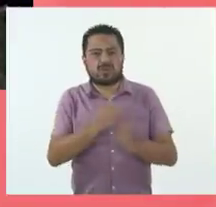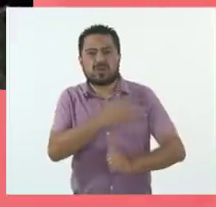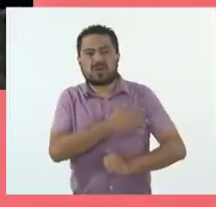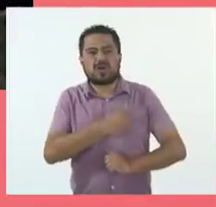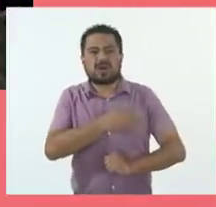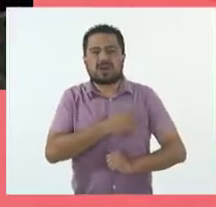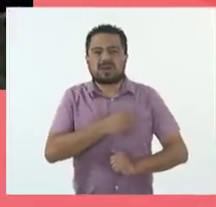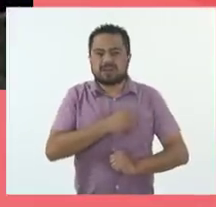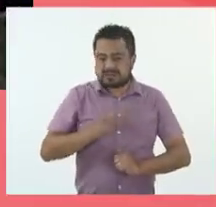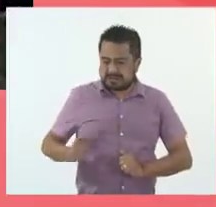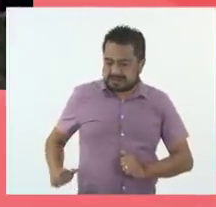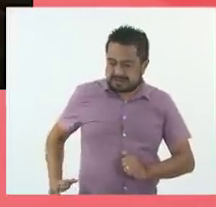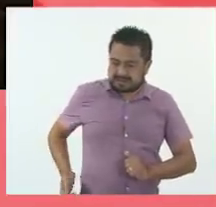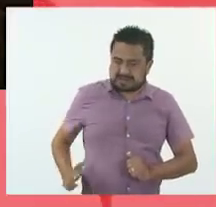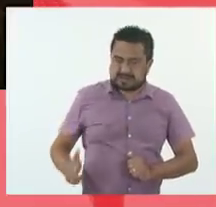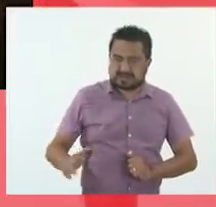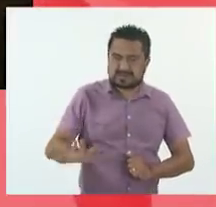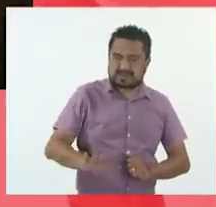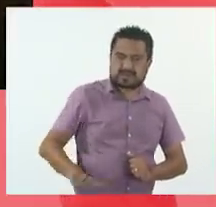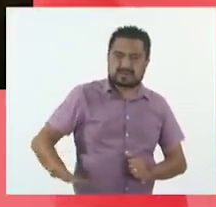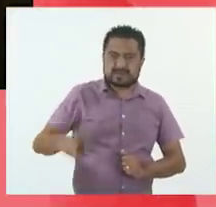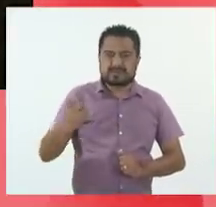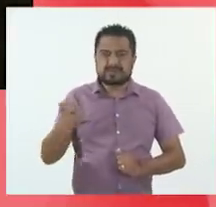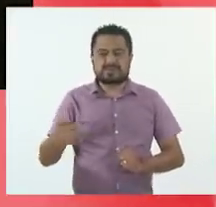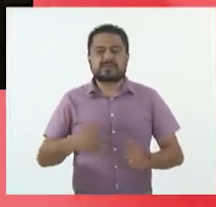la ribera de este río.